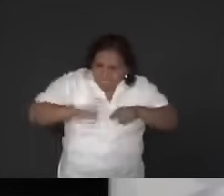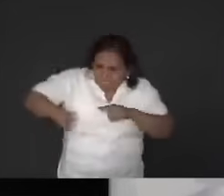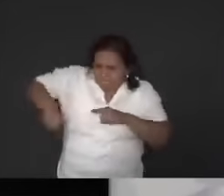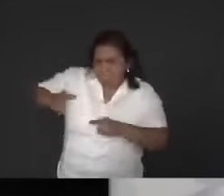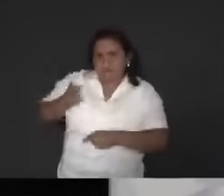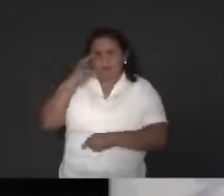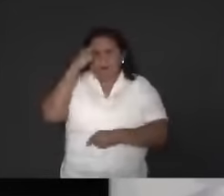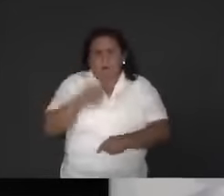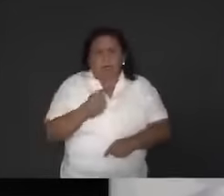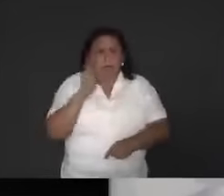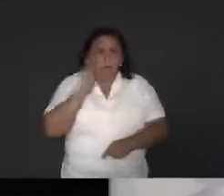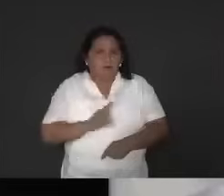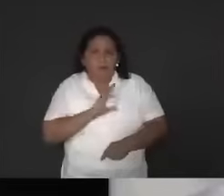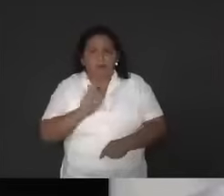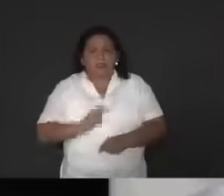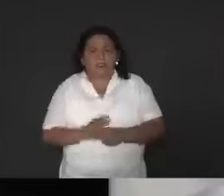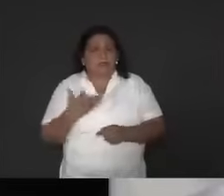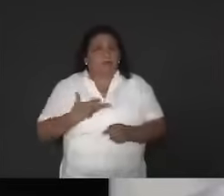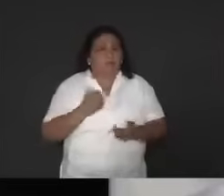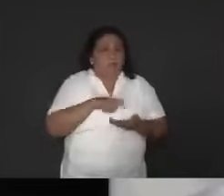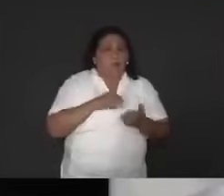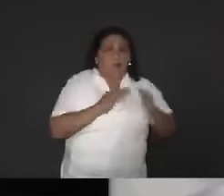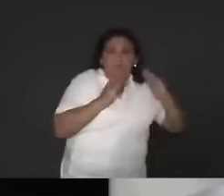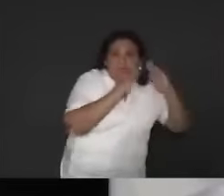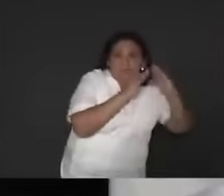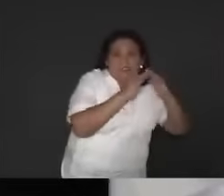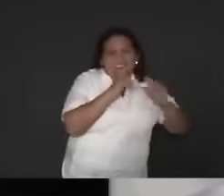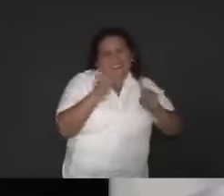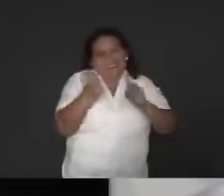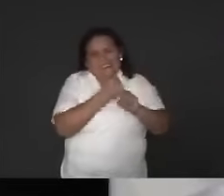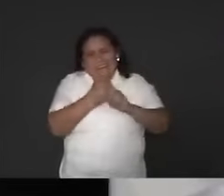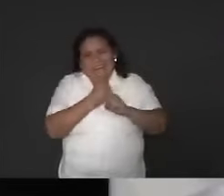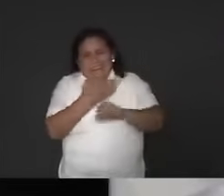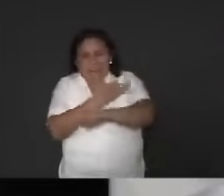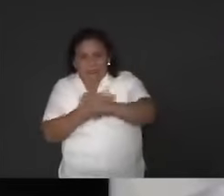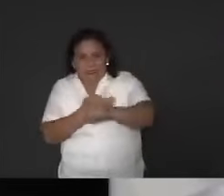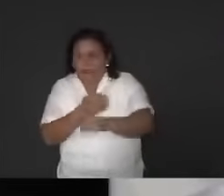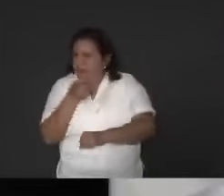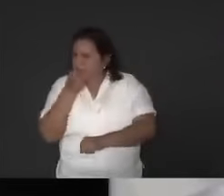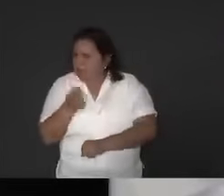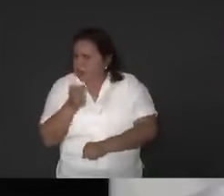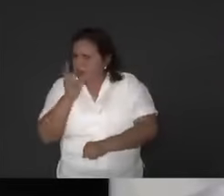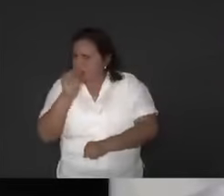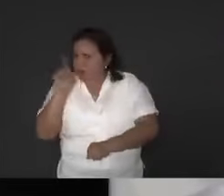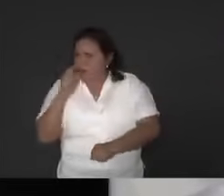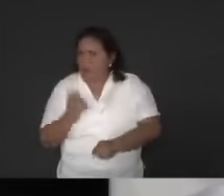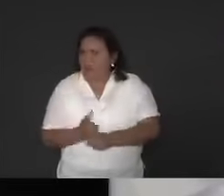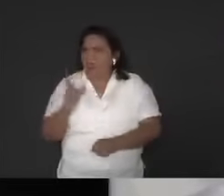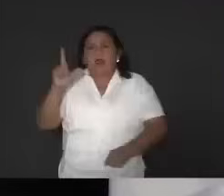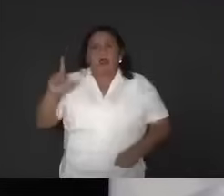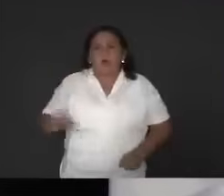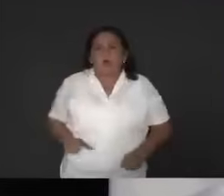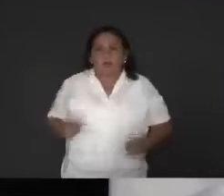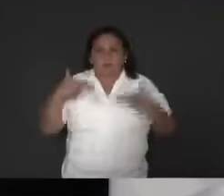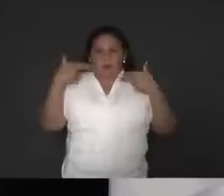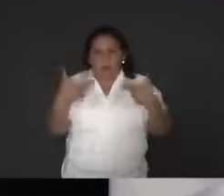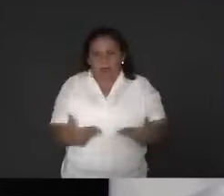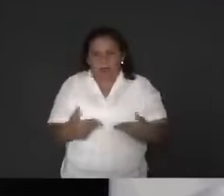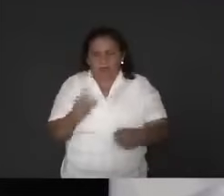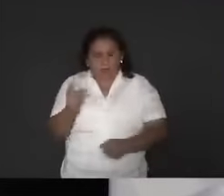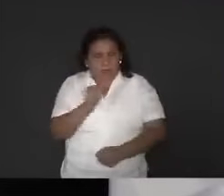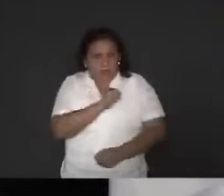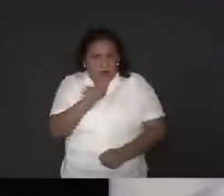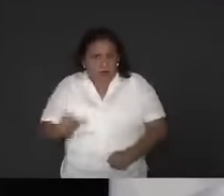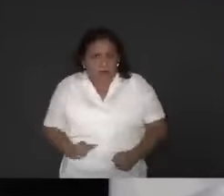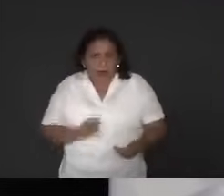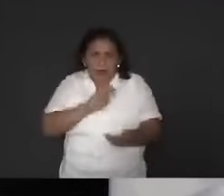que puedan tener refugios las que son víctimas de violencia familiar. Eso no es ser un gobierno humanista. En mi ayuntamiento